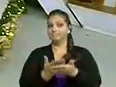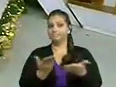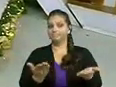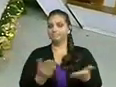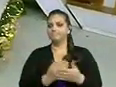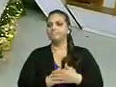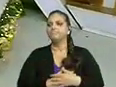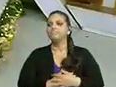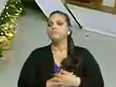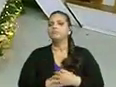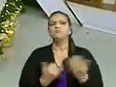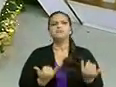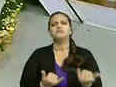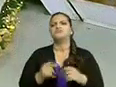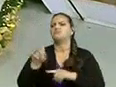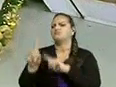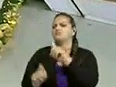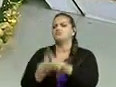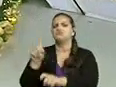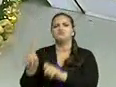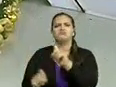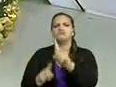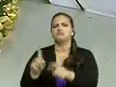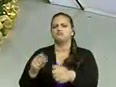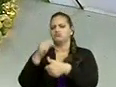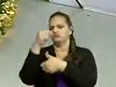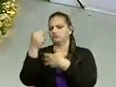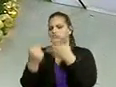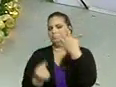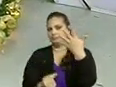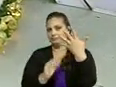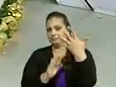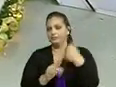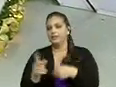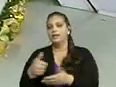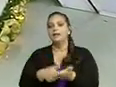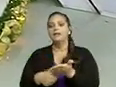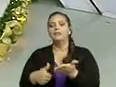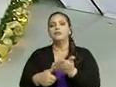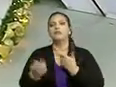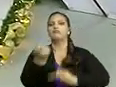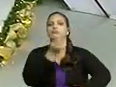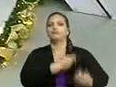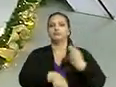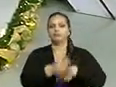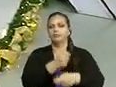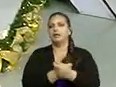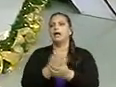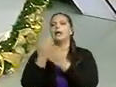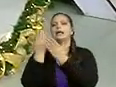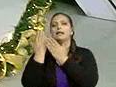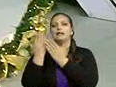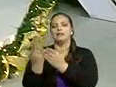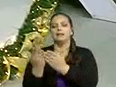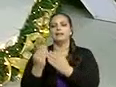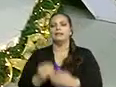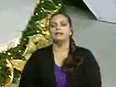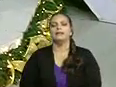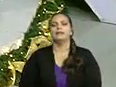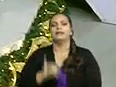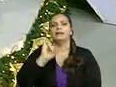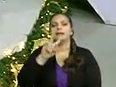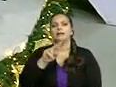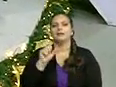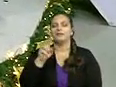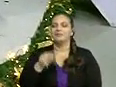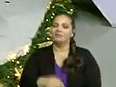Hay muchos temas que queremos abordar con el ministro de Comercio Exterior, Iván Fontaneda, a quien le damos la más cordial bienvenida a nuestros estudios. Ministro, buenos días,